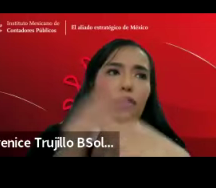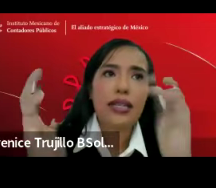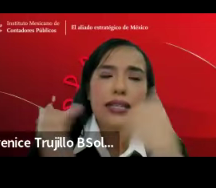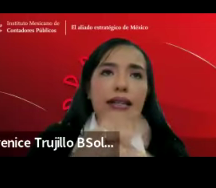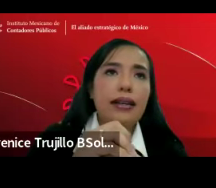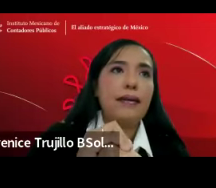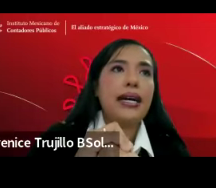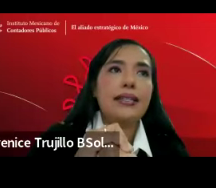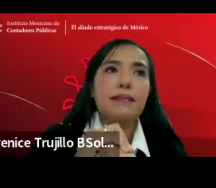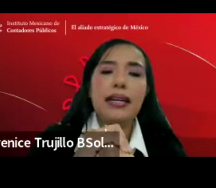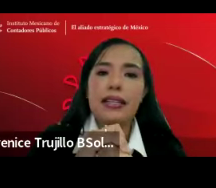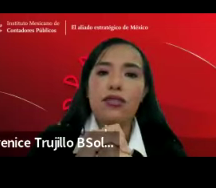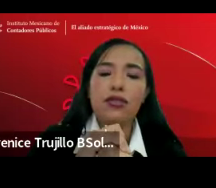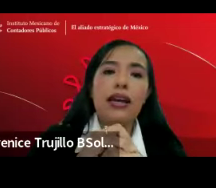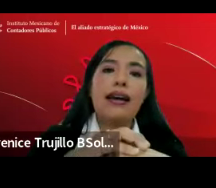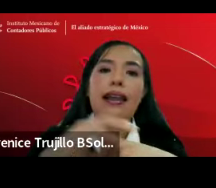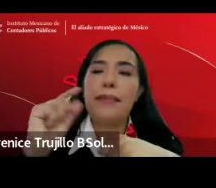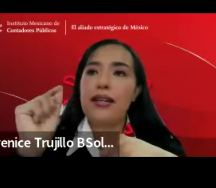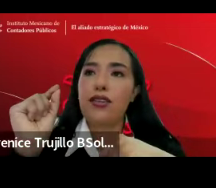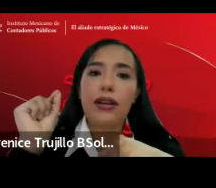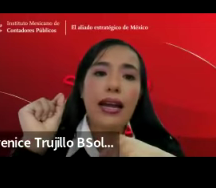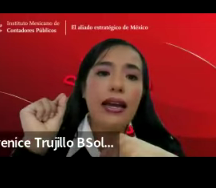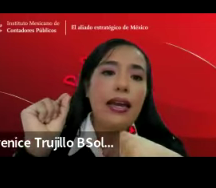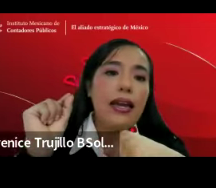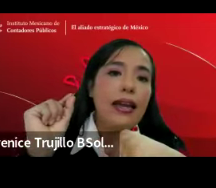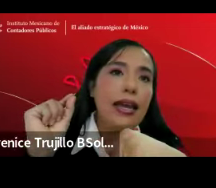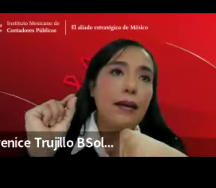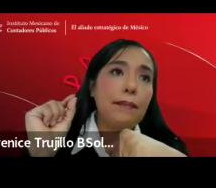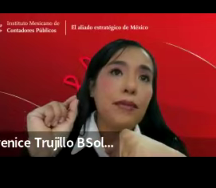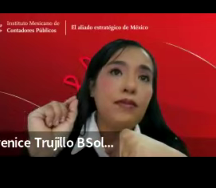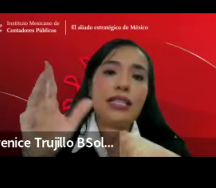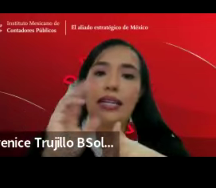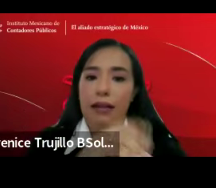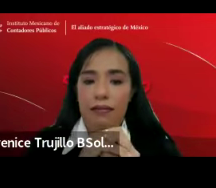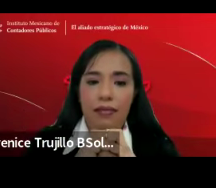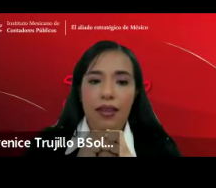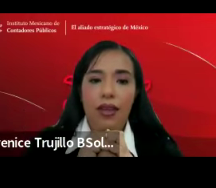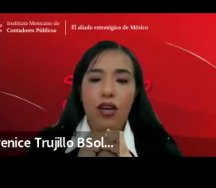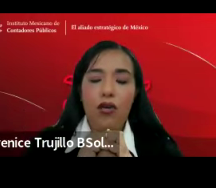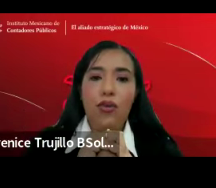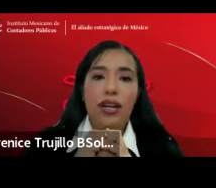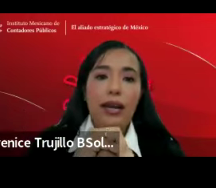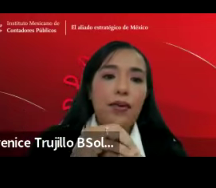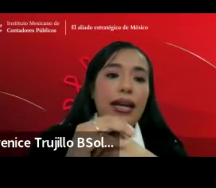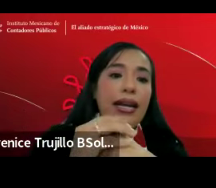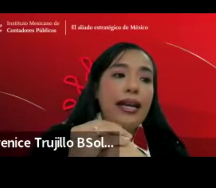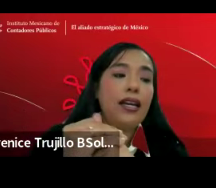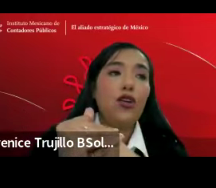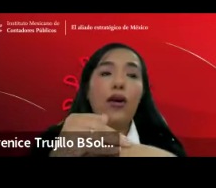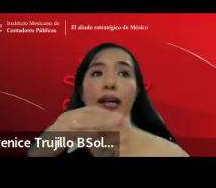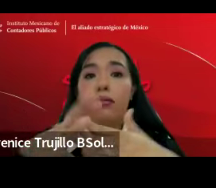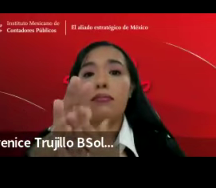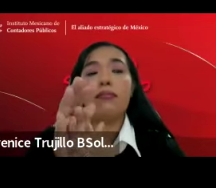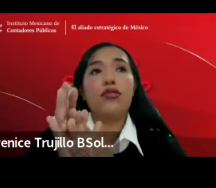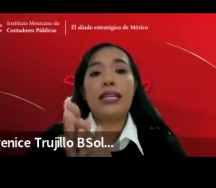Pues yo puedo decir, va a ser más riesgosa la persona física. ¿Por qué?